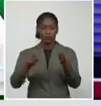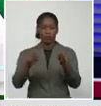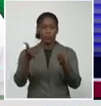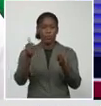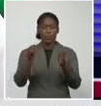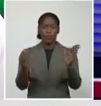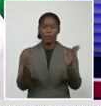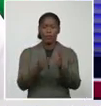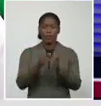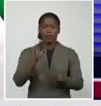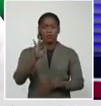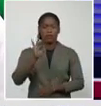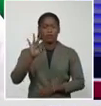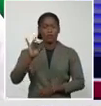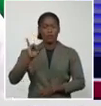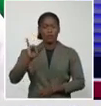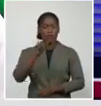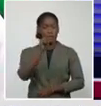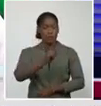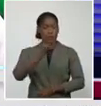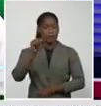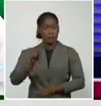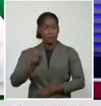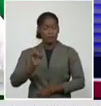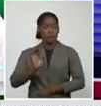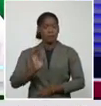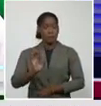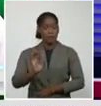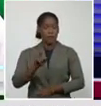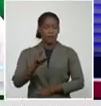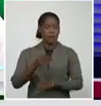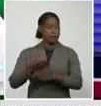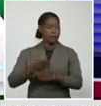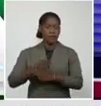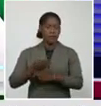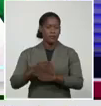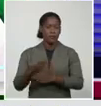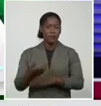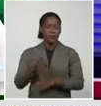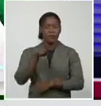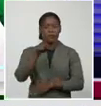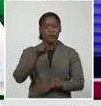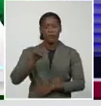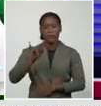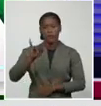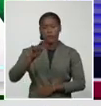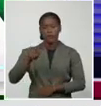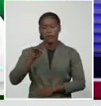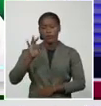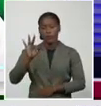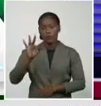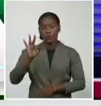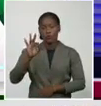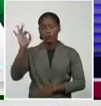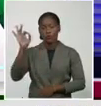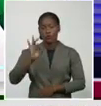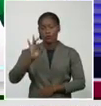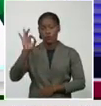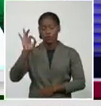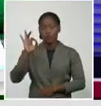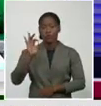10.886 personas, el 16,18% de todos los personas que